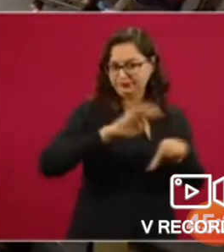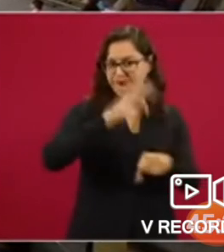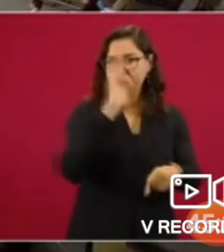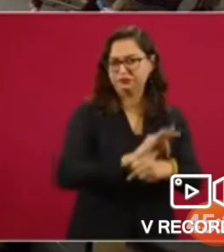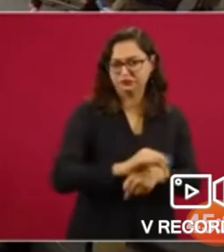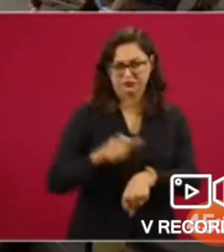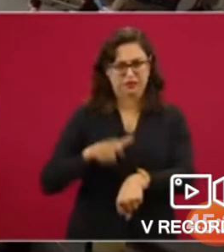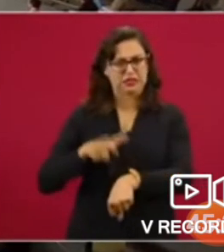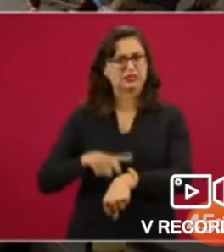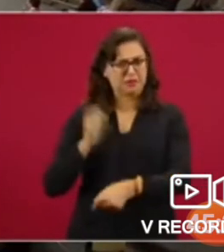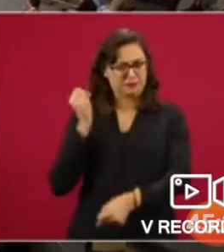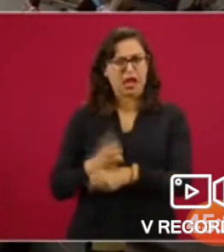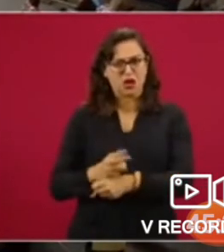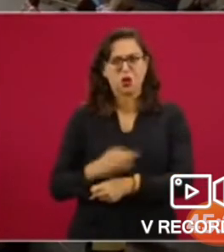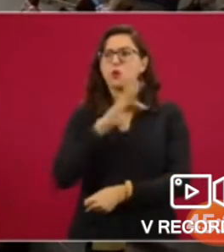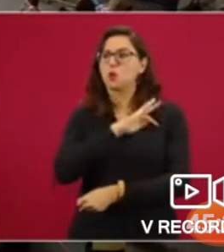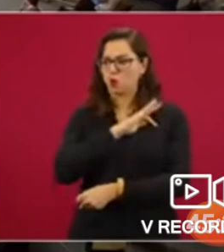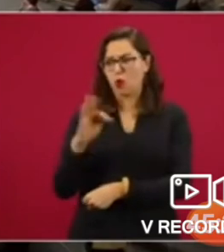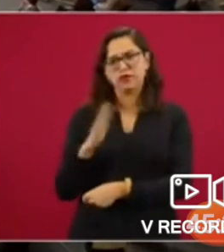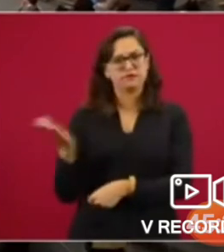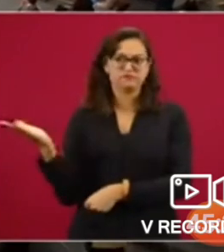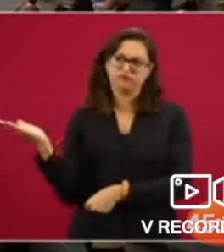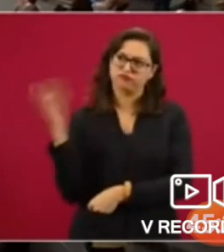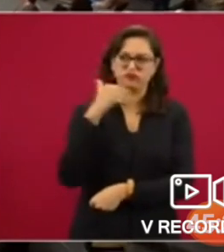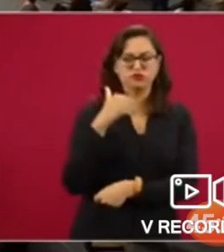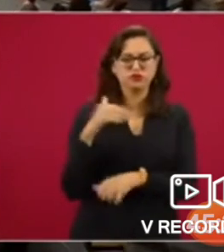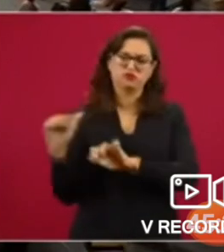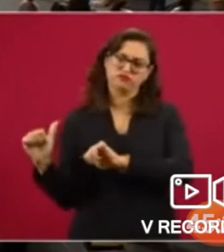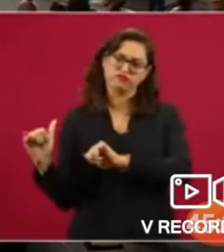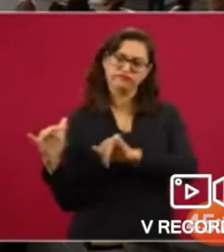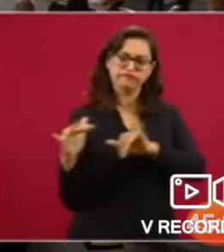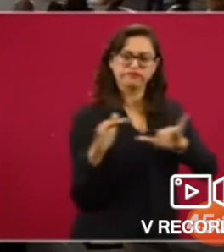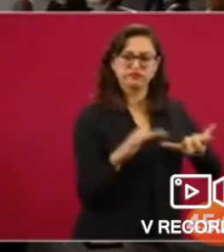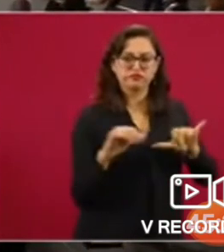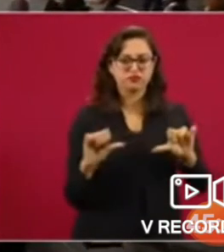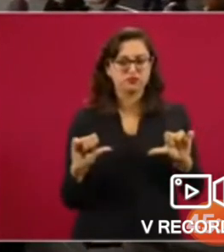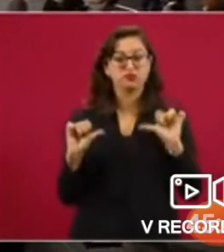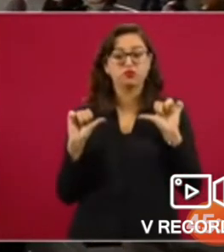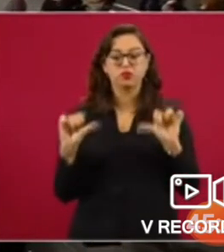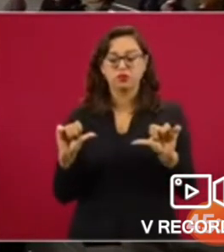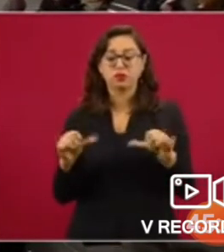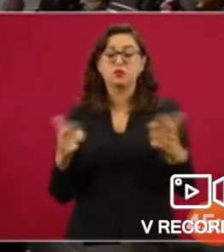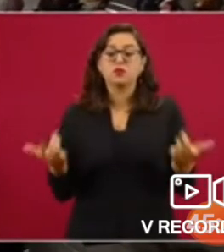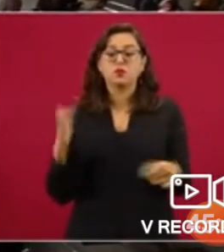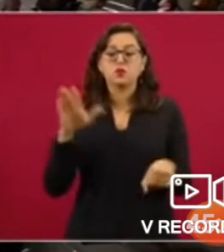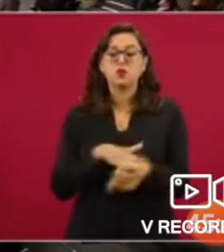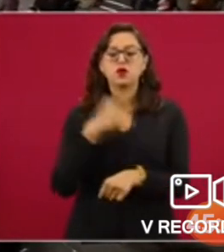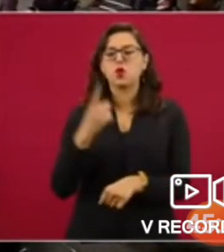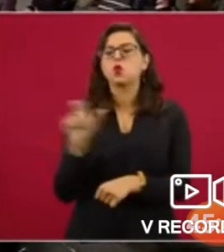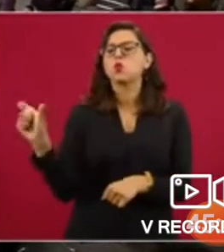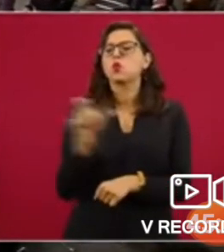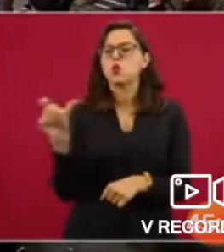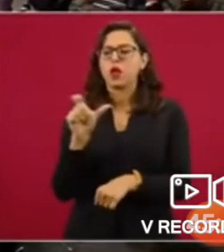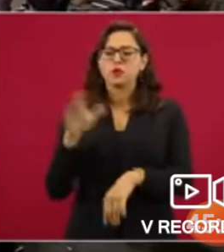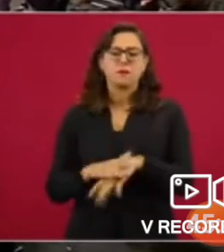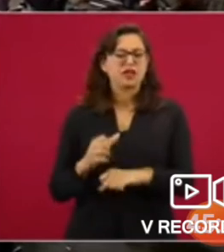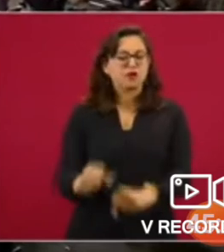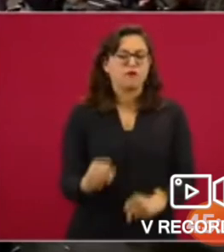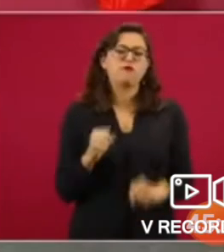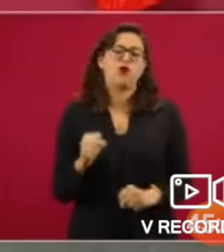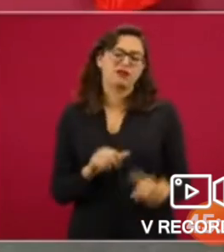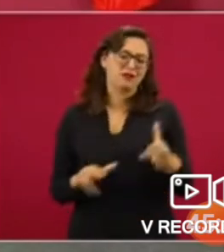todavía, de acuerdo a las proyecciones, va a azotar, va a pegar más fuerte